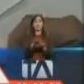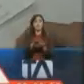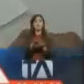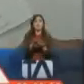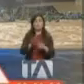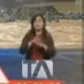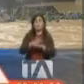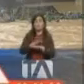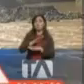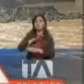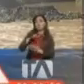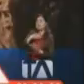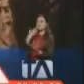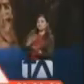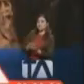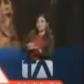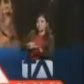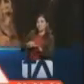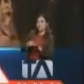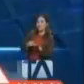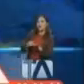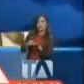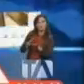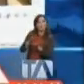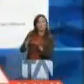poco regresó por jugosos contratos.